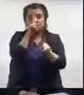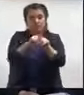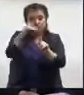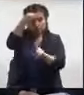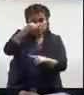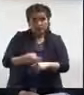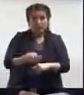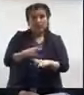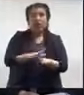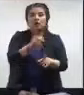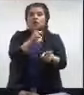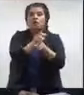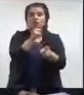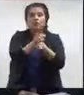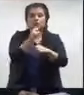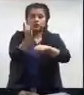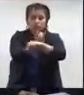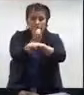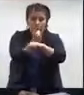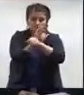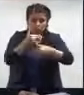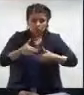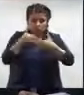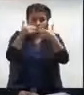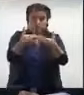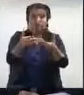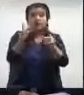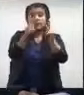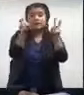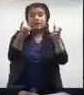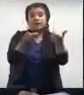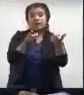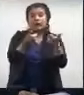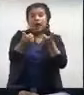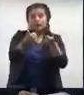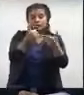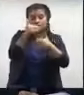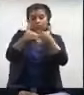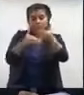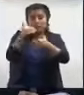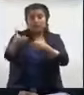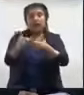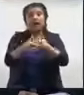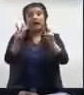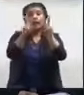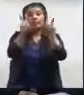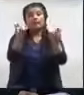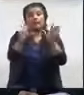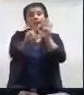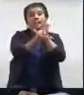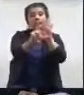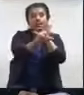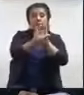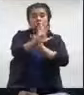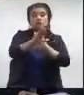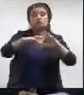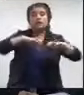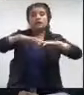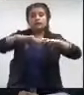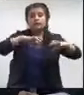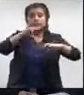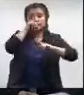la eficiencia y eficacia de la organización, el respeto a la legalidad en sus actividades,